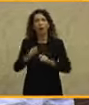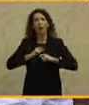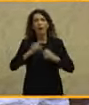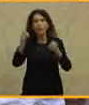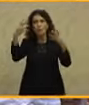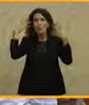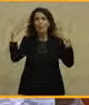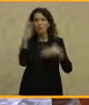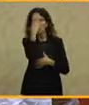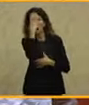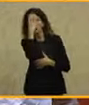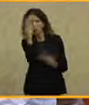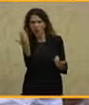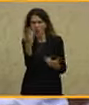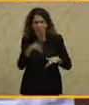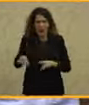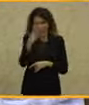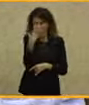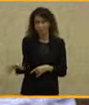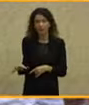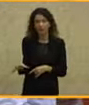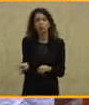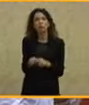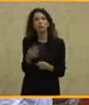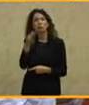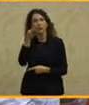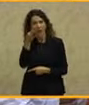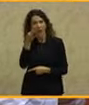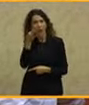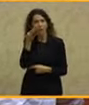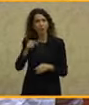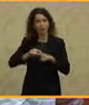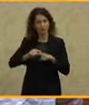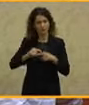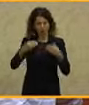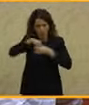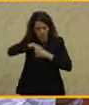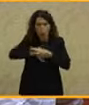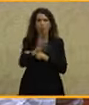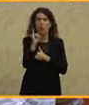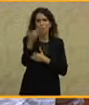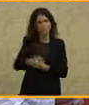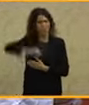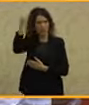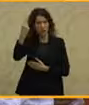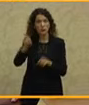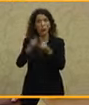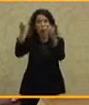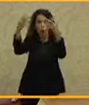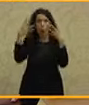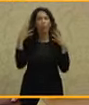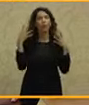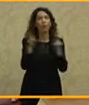ilumina, las máscaras no sirven de nada. Lo auténtico, lo que somos verdaderamente, está en nuestro interior. Y cuando la luz